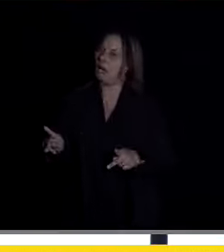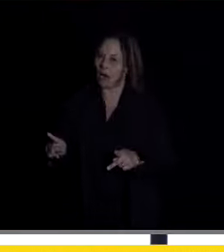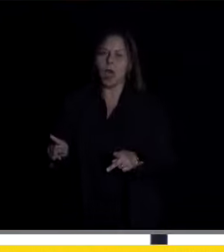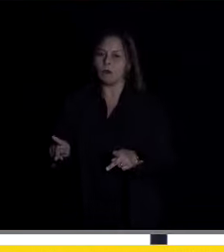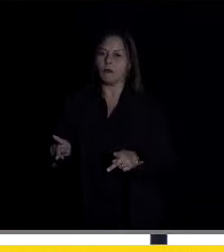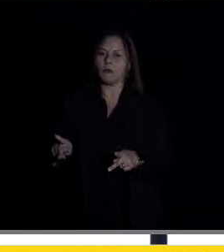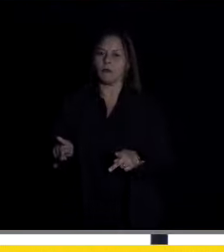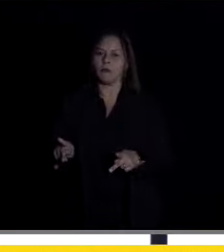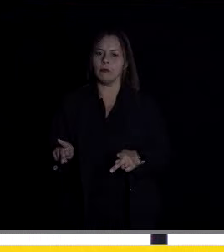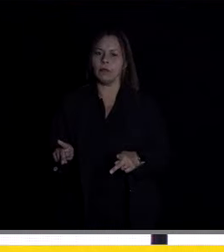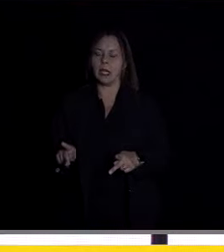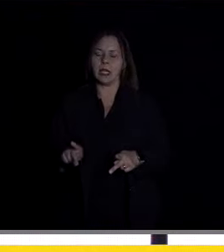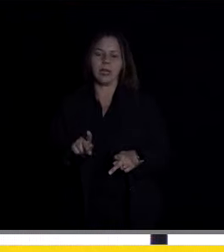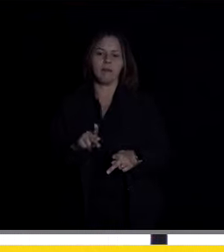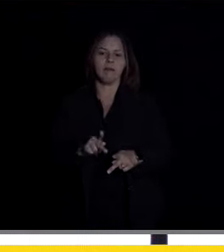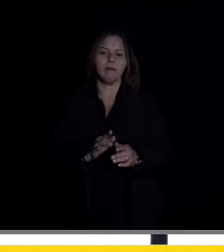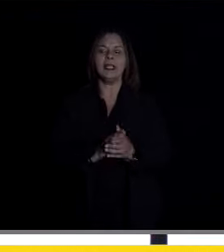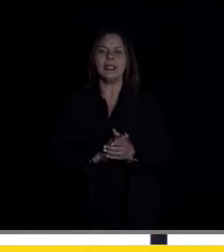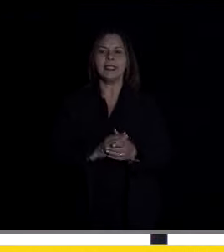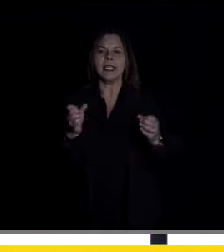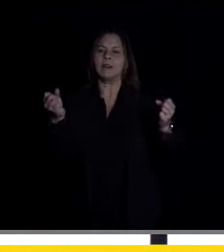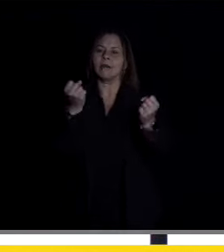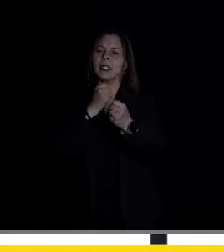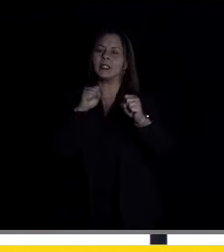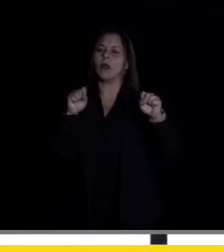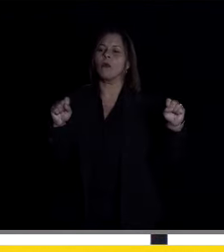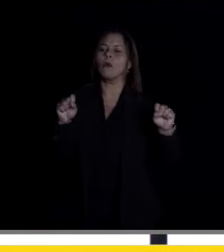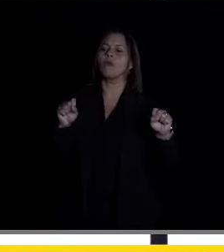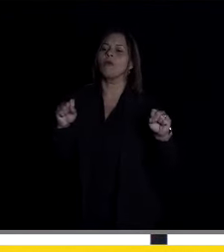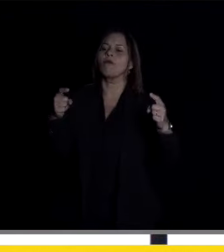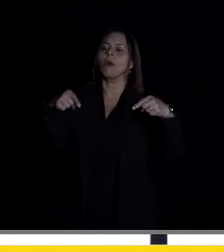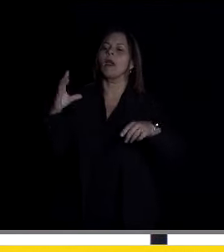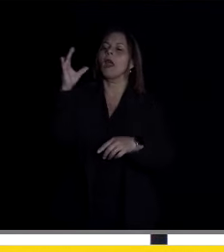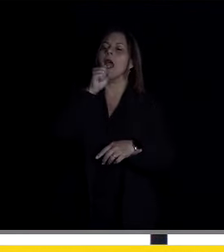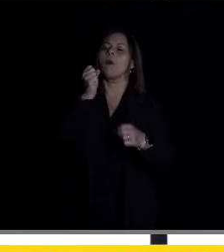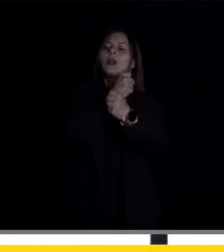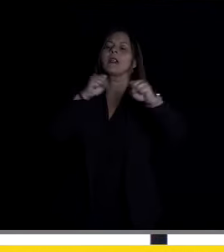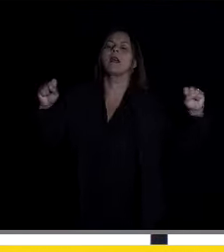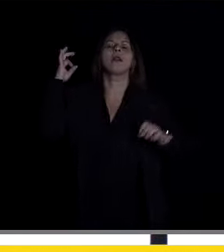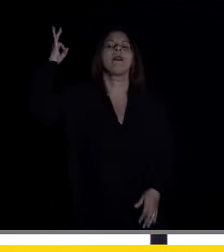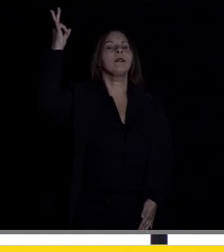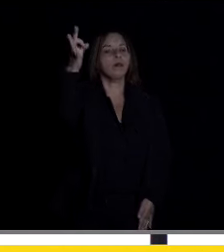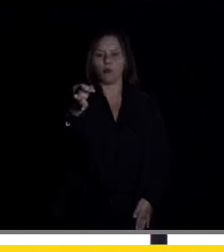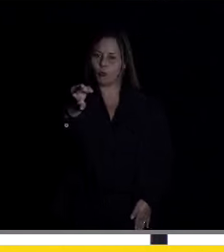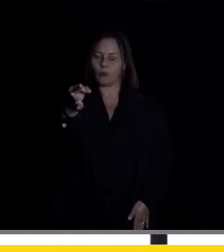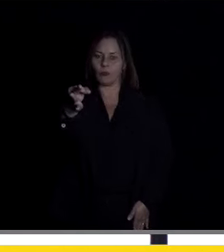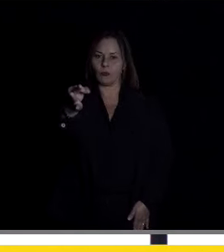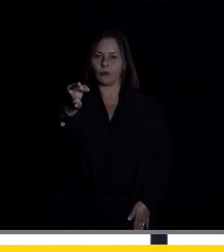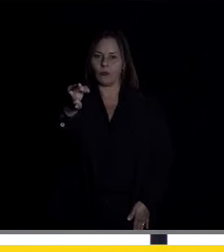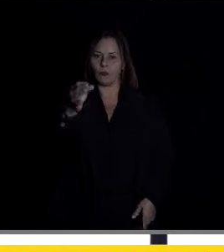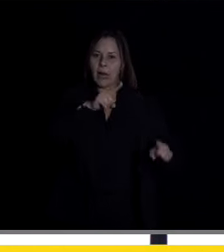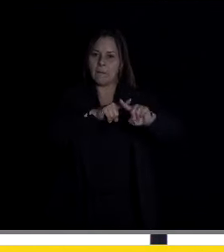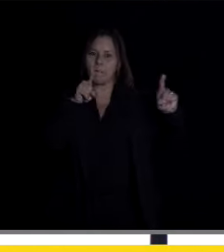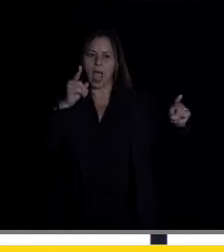ante cualquier adversidad están seguros, porque Caguas es seguridad y futuro.